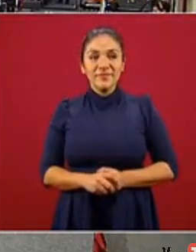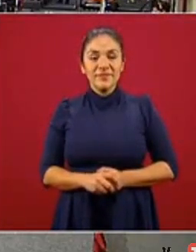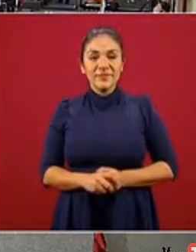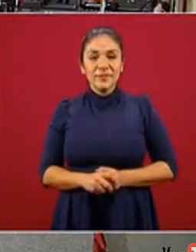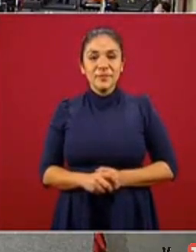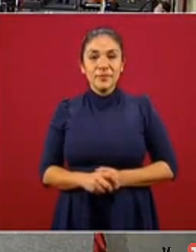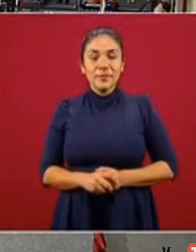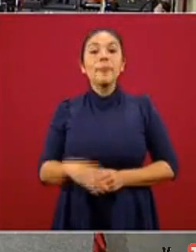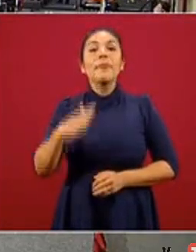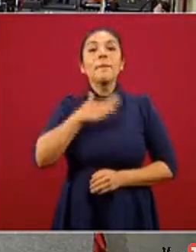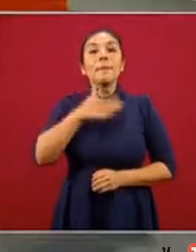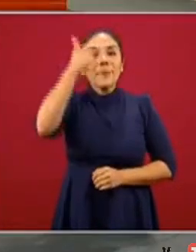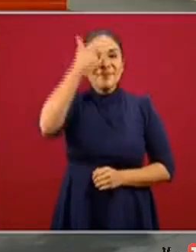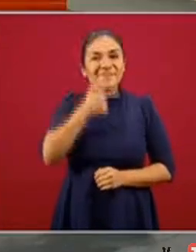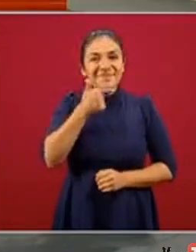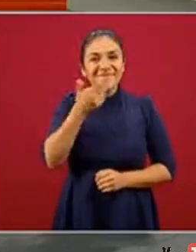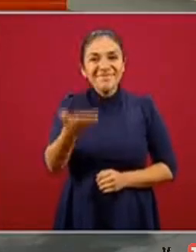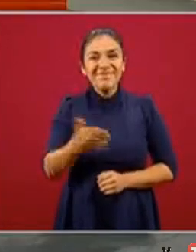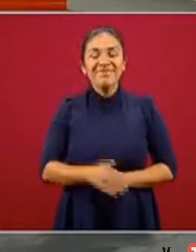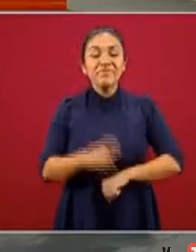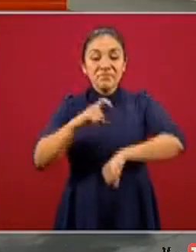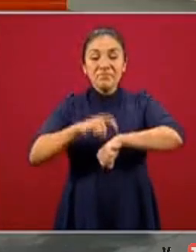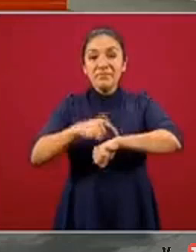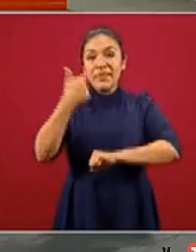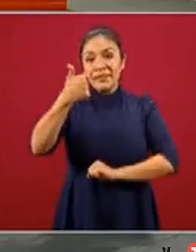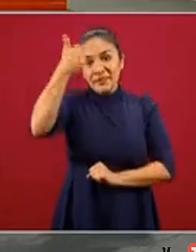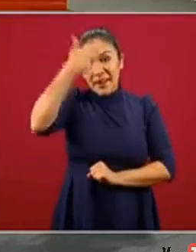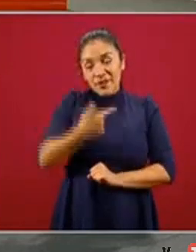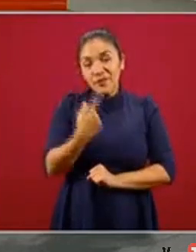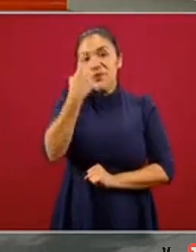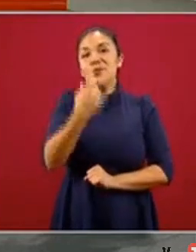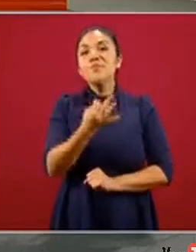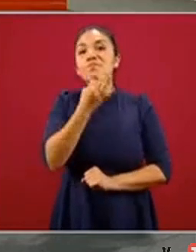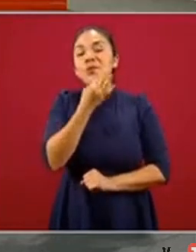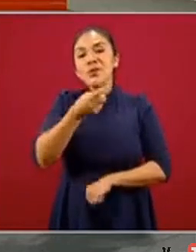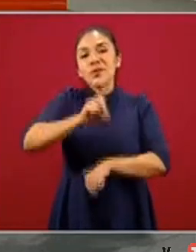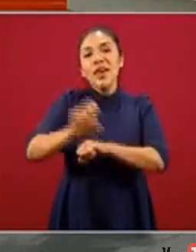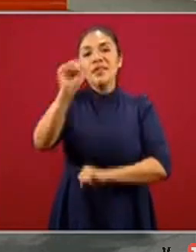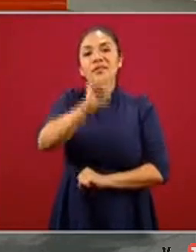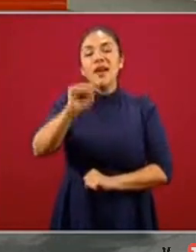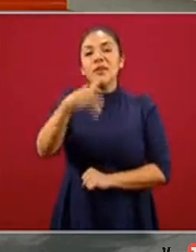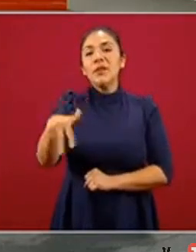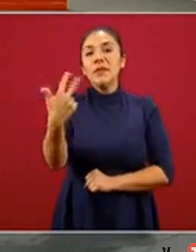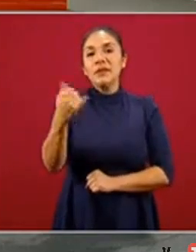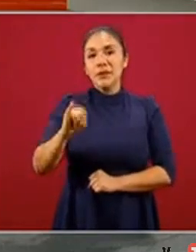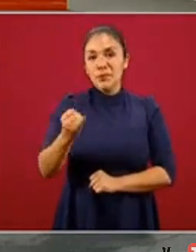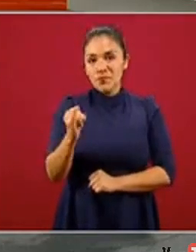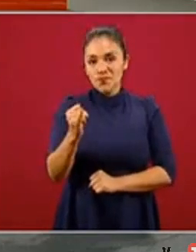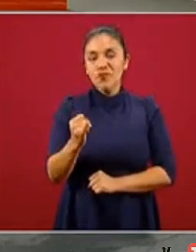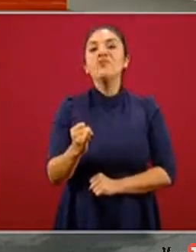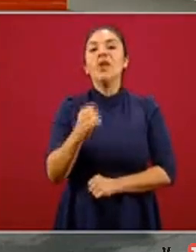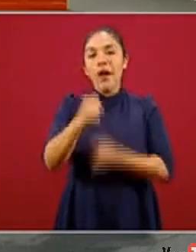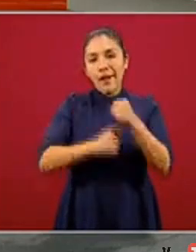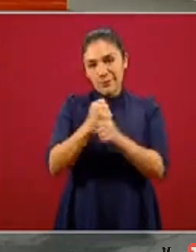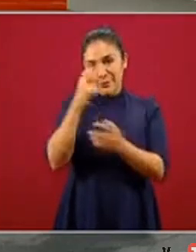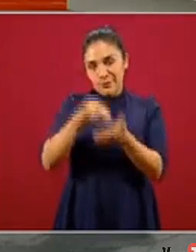Muy buenas noches. Son las 19 horas con un minuto, sábado 13 de junio de